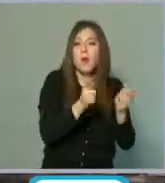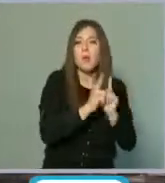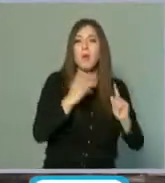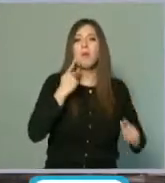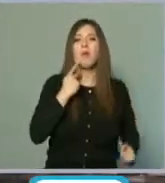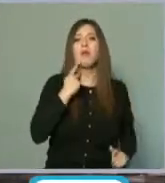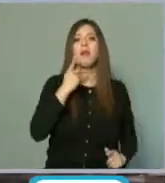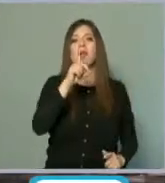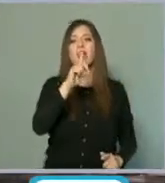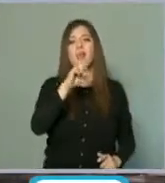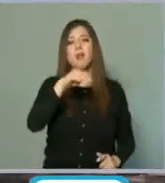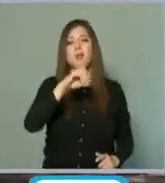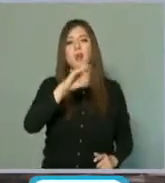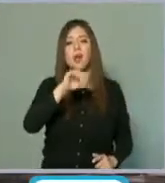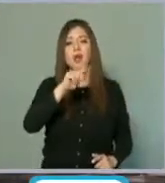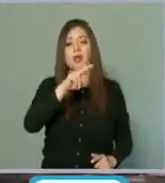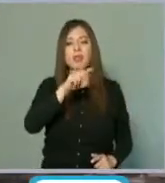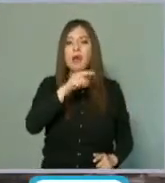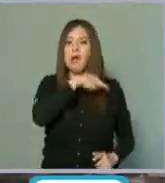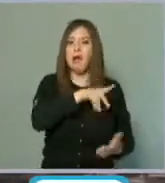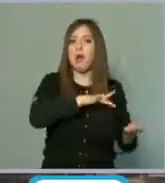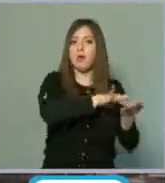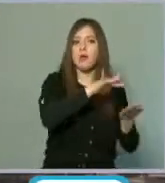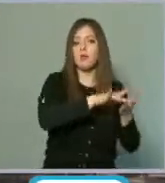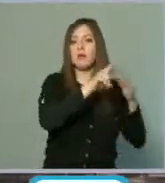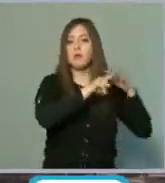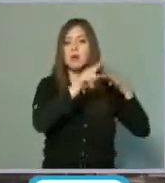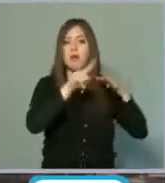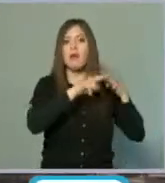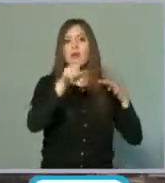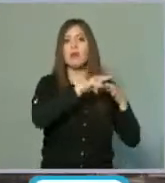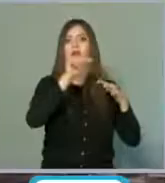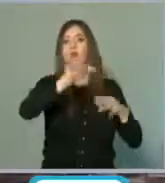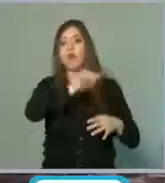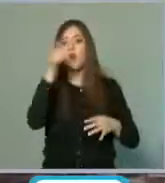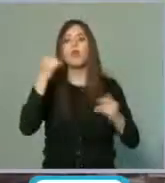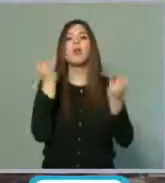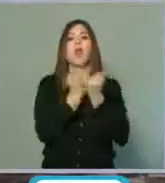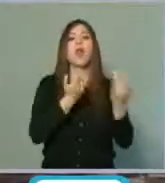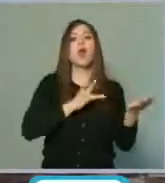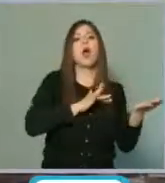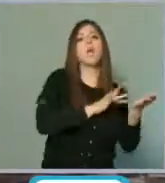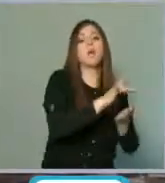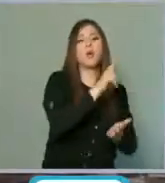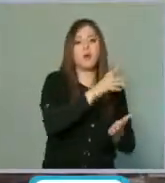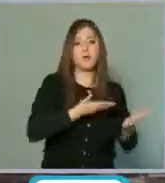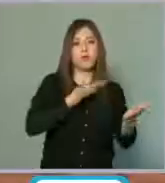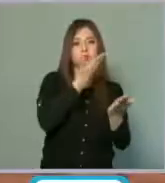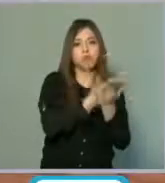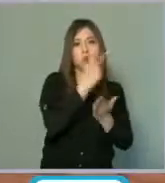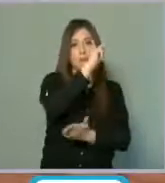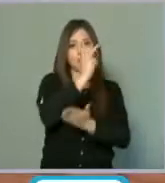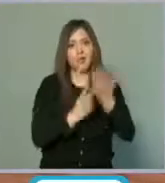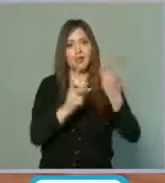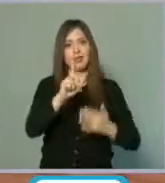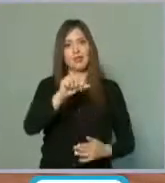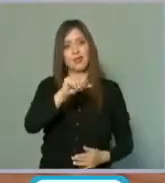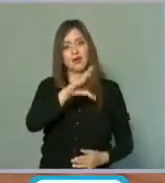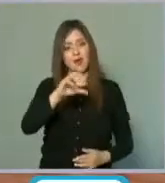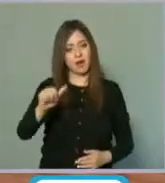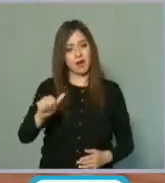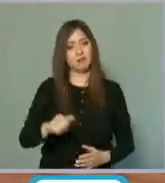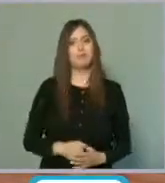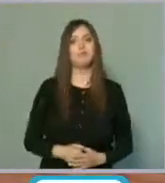estado apoyando a los migrantes mexicanos y sobre todo esta posición a favor del DACA. No, la verdad es que es muy interesante, como dice, de